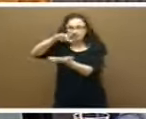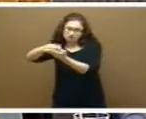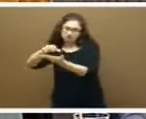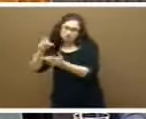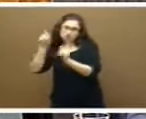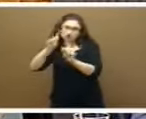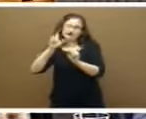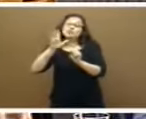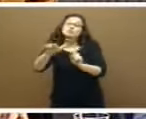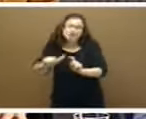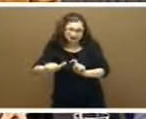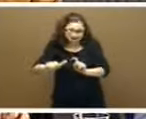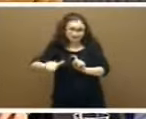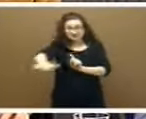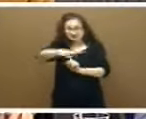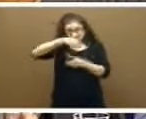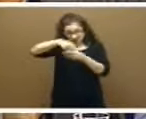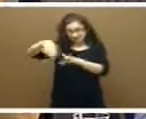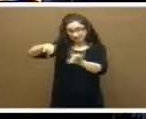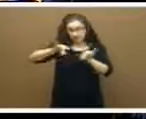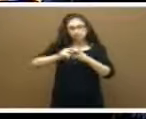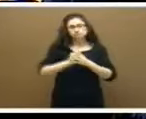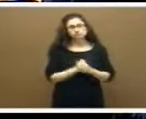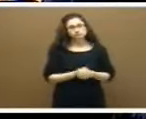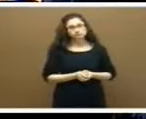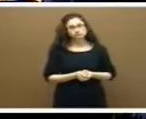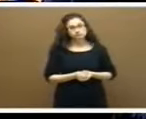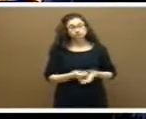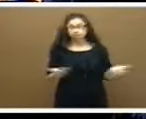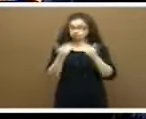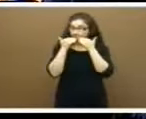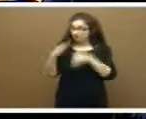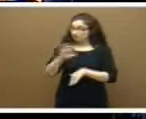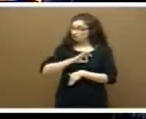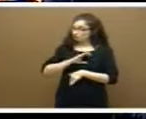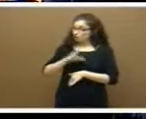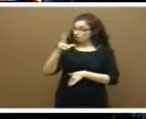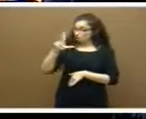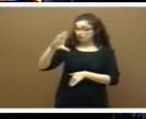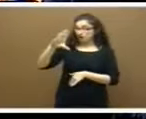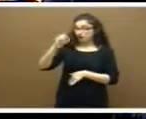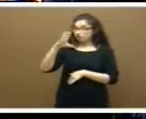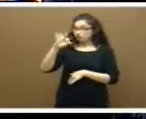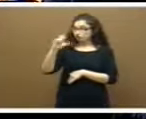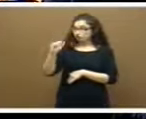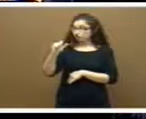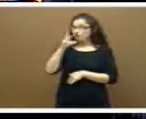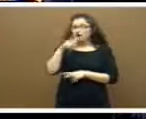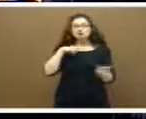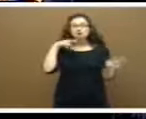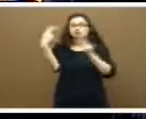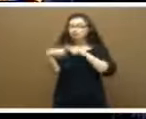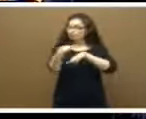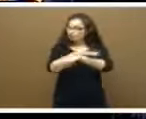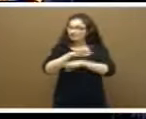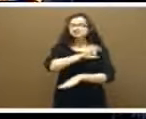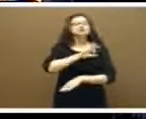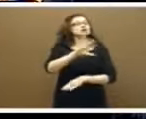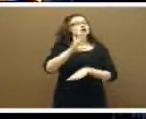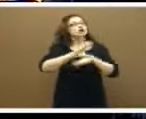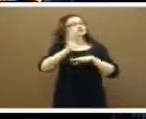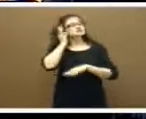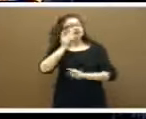educativos rurales de la región? Muchas gracias, señor Casco. Para su contestación por parte del Gobierno tiene la palabra la señora